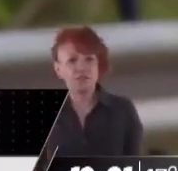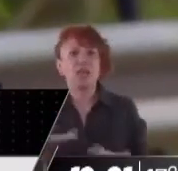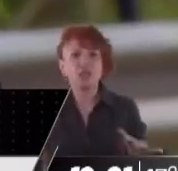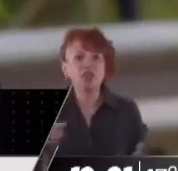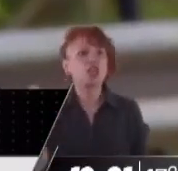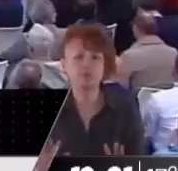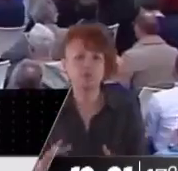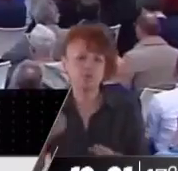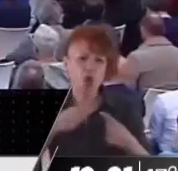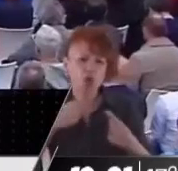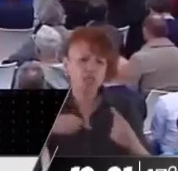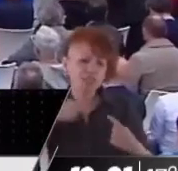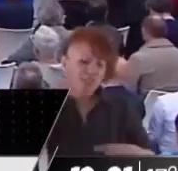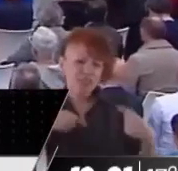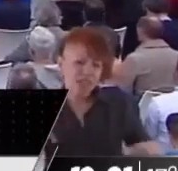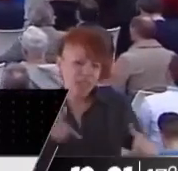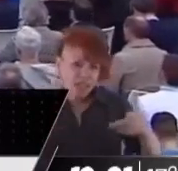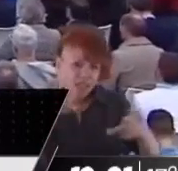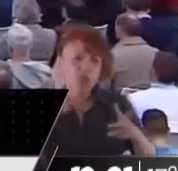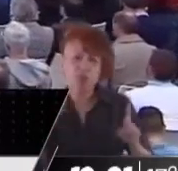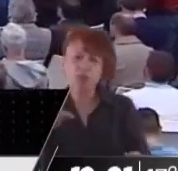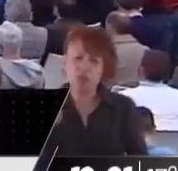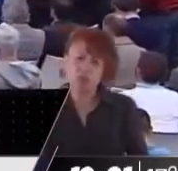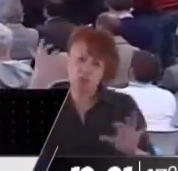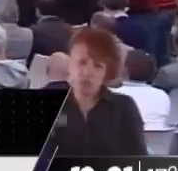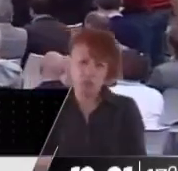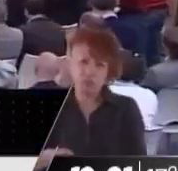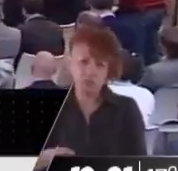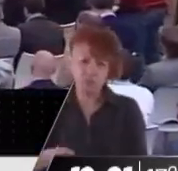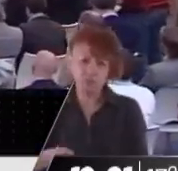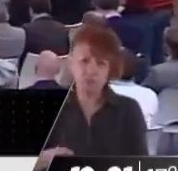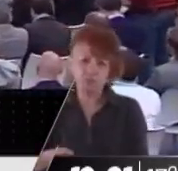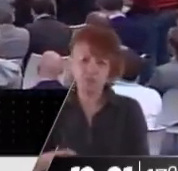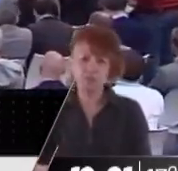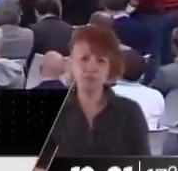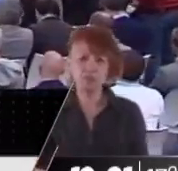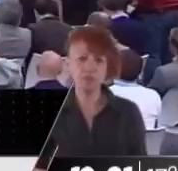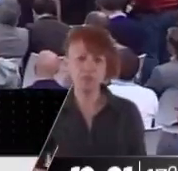trabajo y en la medida que ese trabajo se formalice más rápidamente, mejor será.